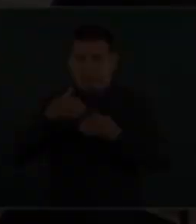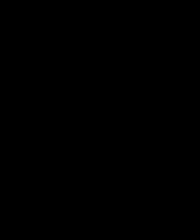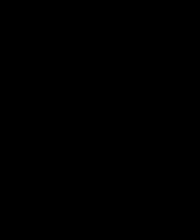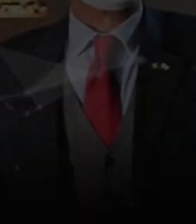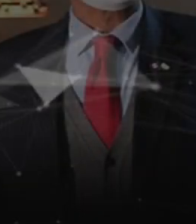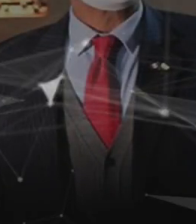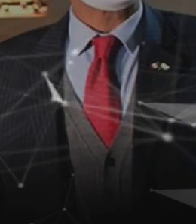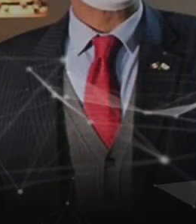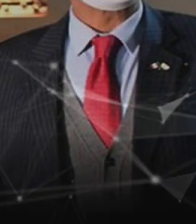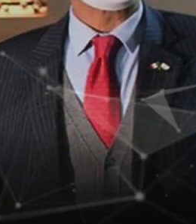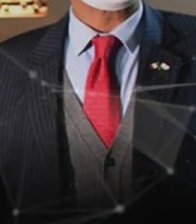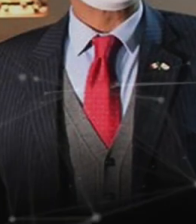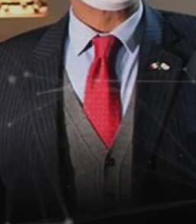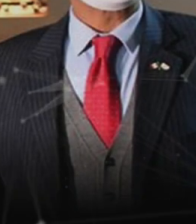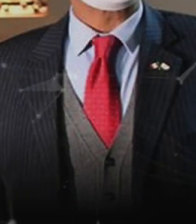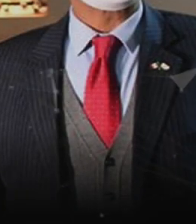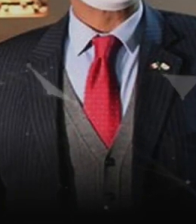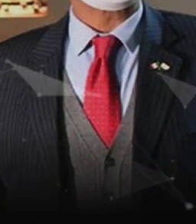Muchas gracias.